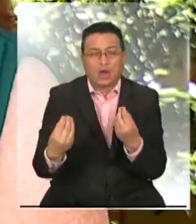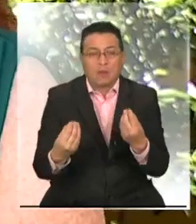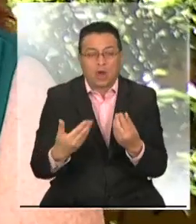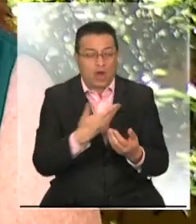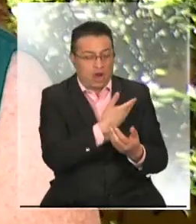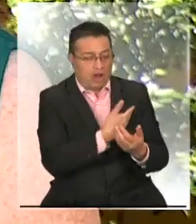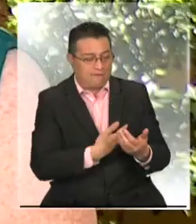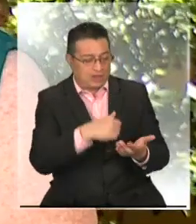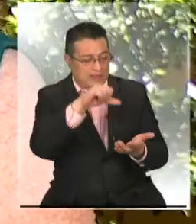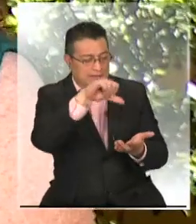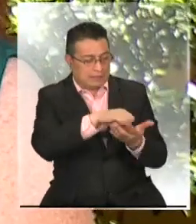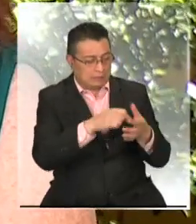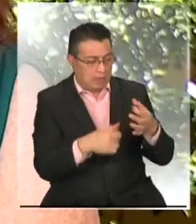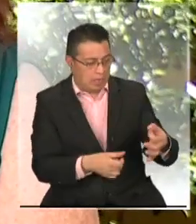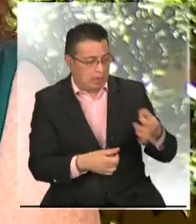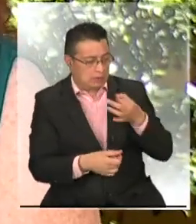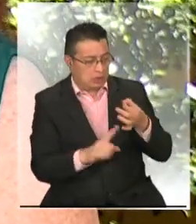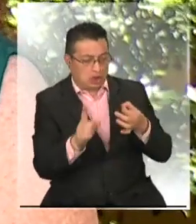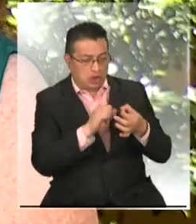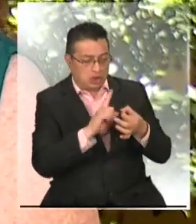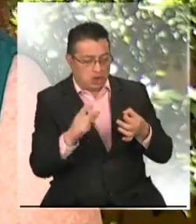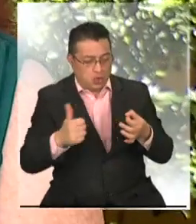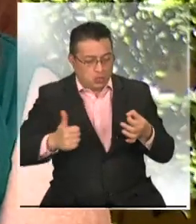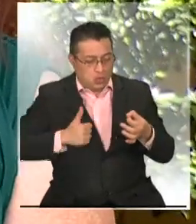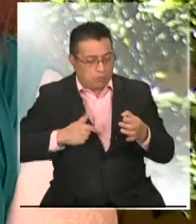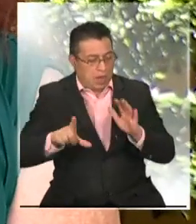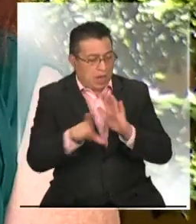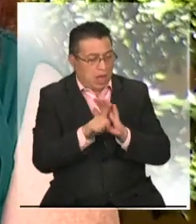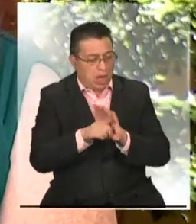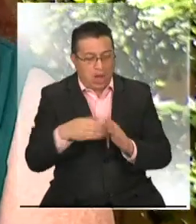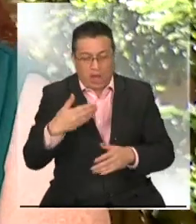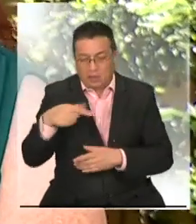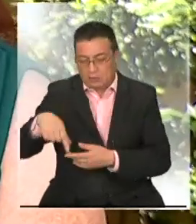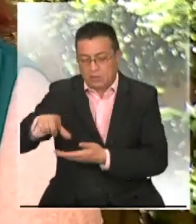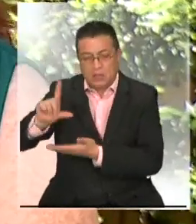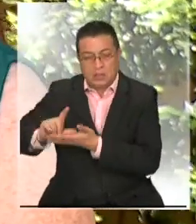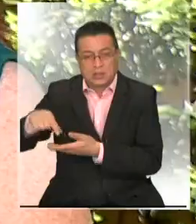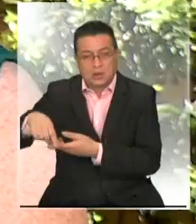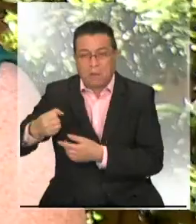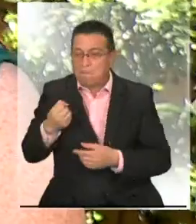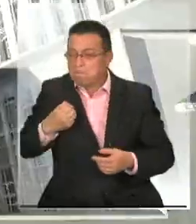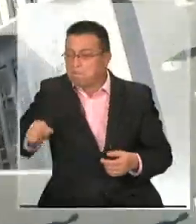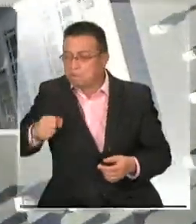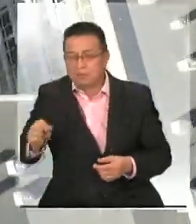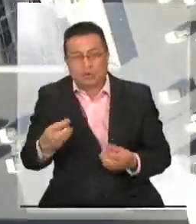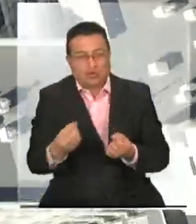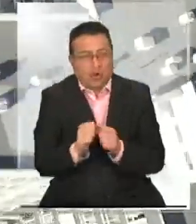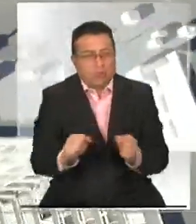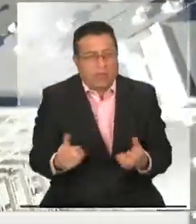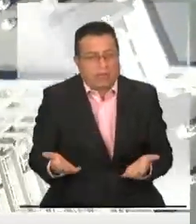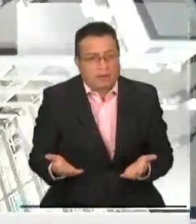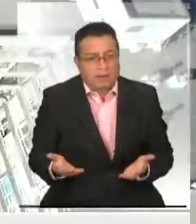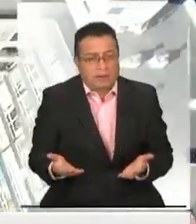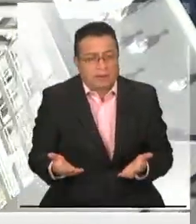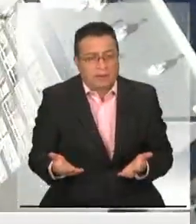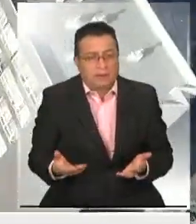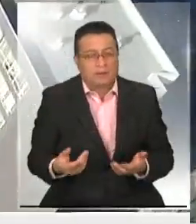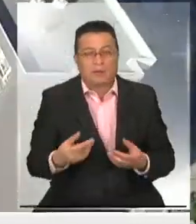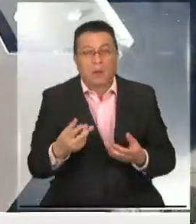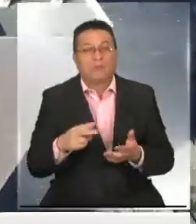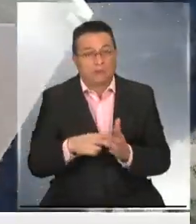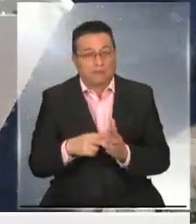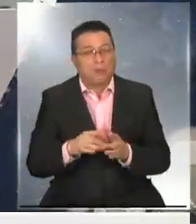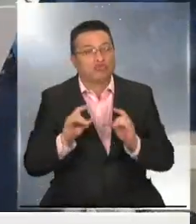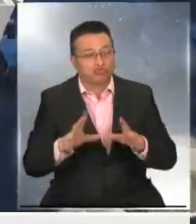gobierno central que te está diciendo que tú no estás cumpliendo la ley y el gobierno local que la incumple? Eso no podría ocurrir. El problema es que